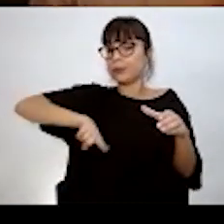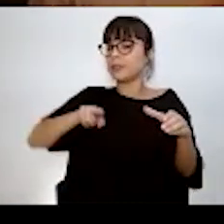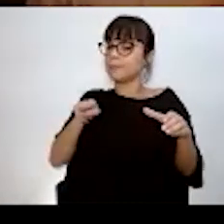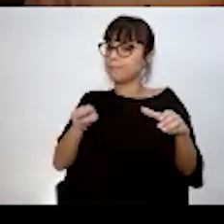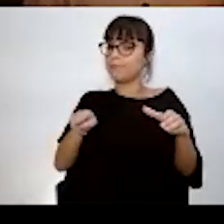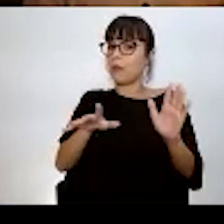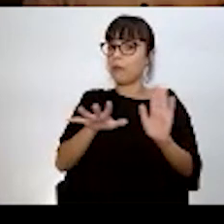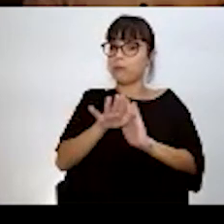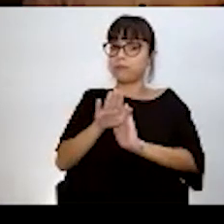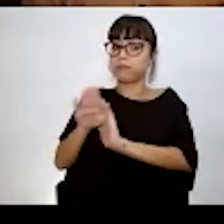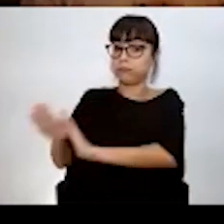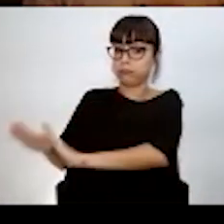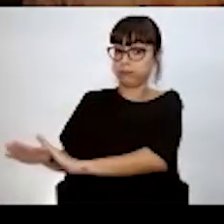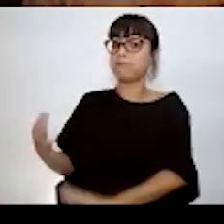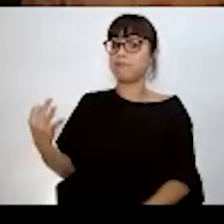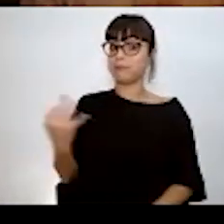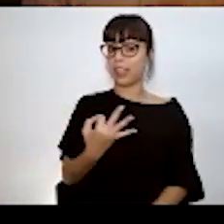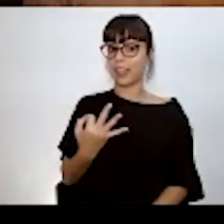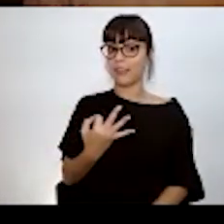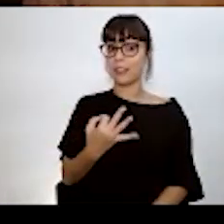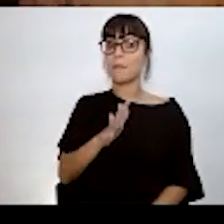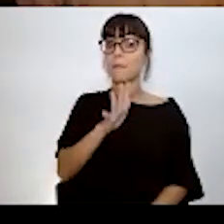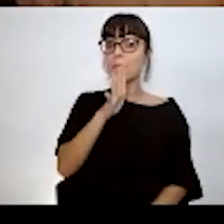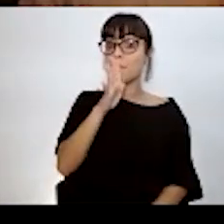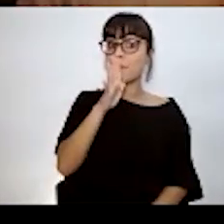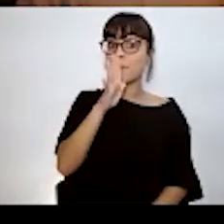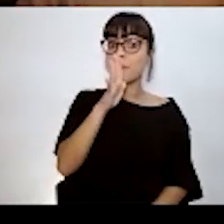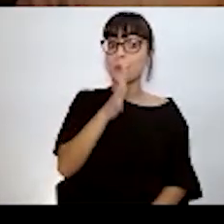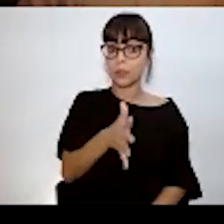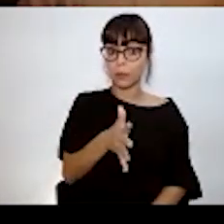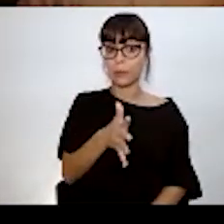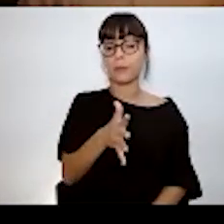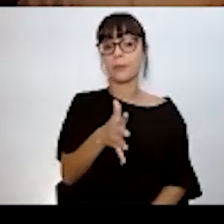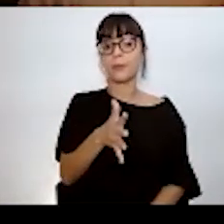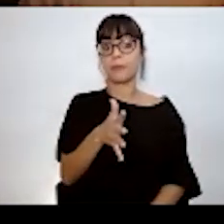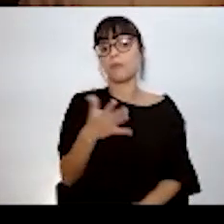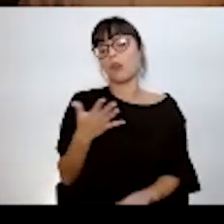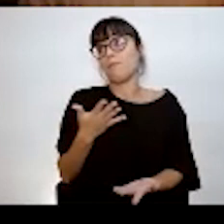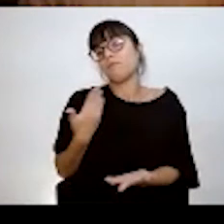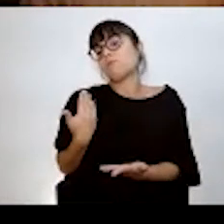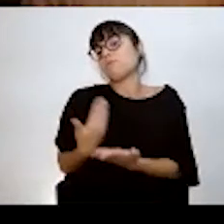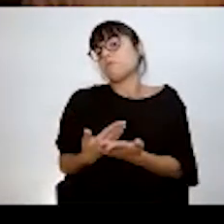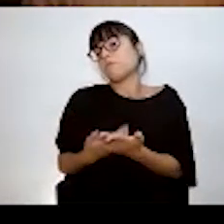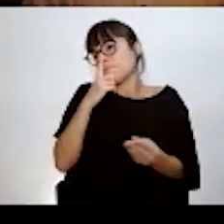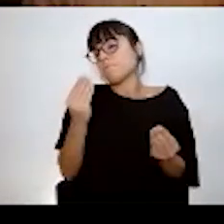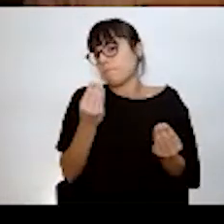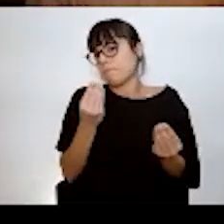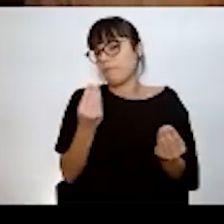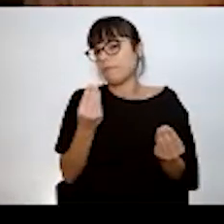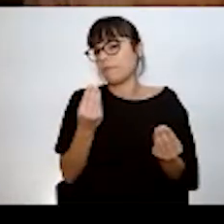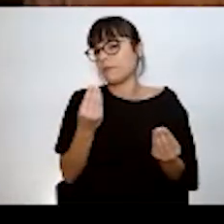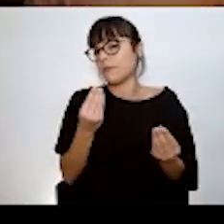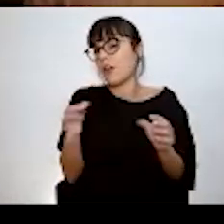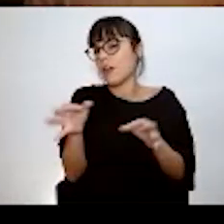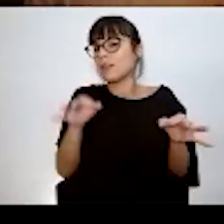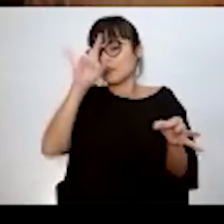de ella, porque quizás, o es probable, o existen indicios suficientes para pensar que los vínculos de Canarias